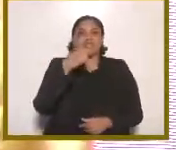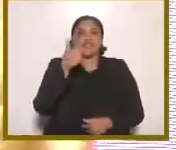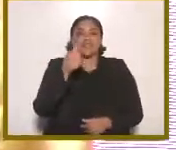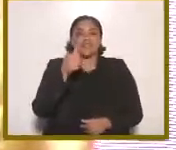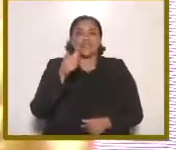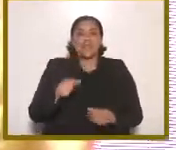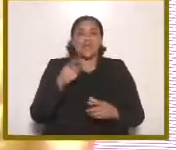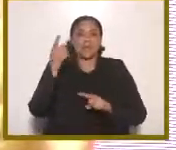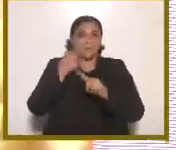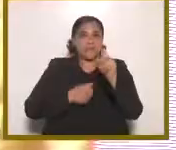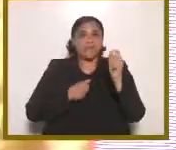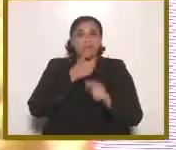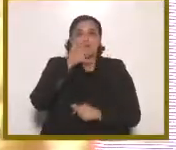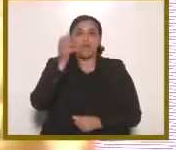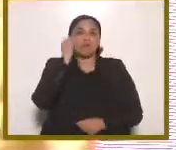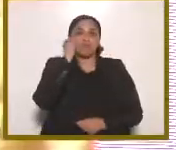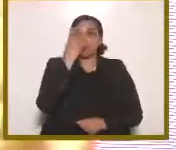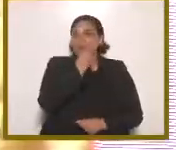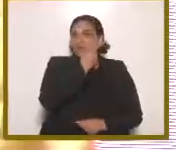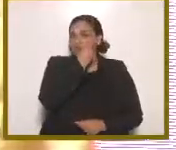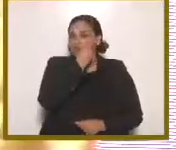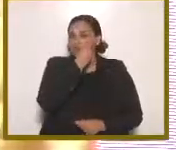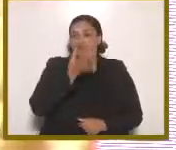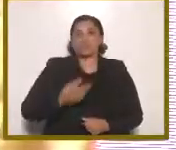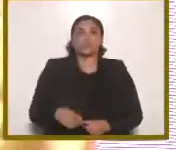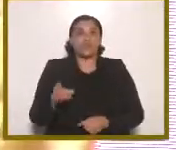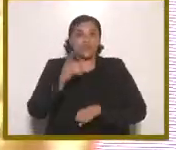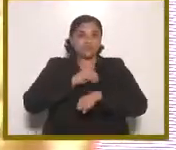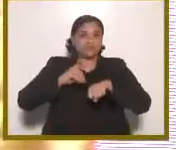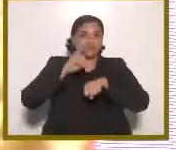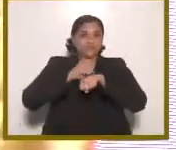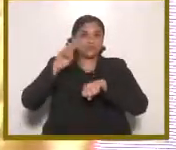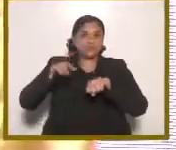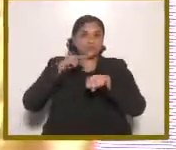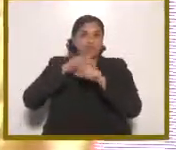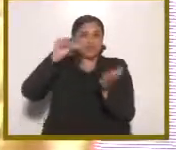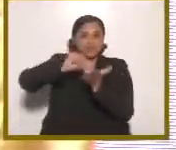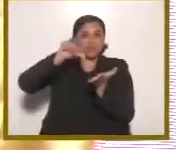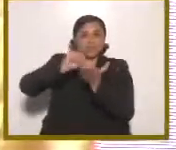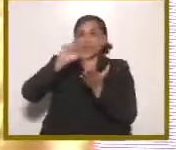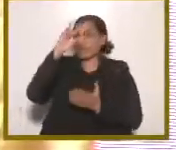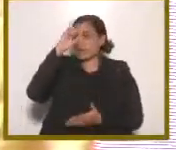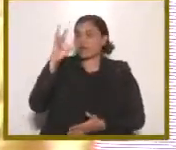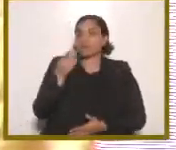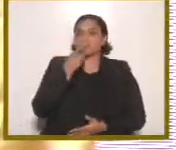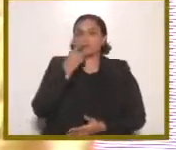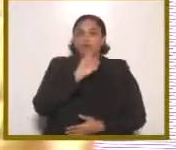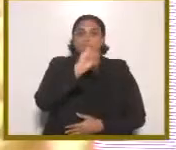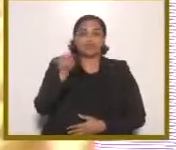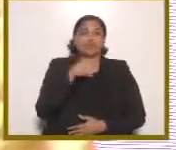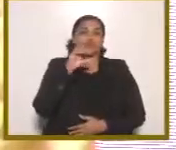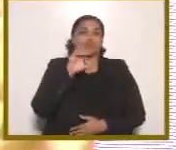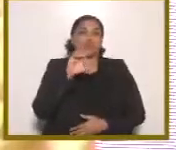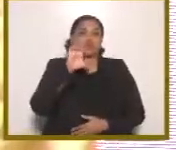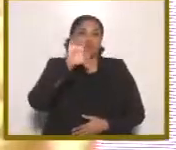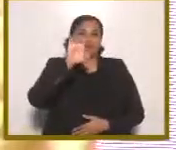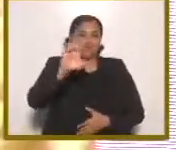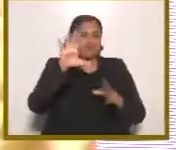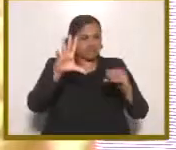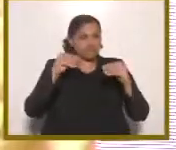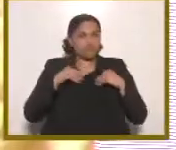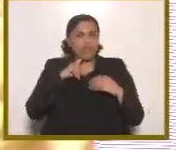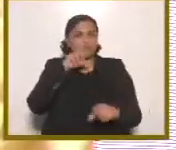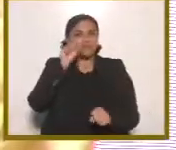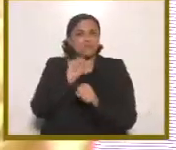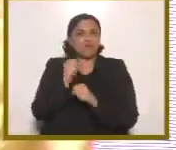2022, Santo Domingo de Guzmán, Distrito Nacional, capital de la República Dominicana, la Junta Central Electoral, asumiendo el